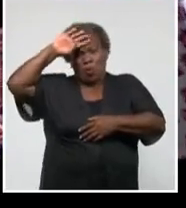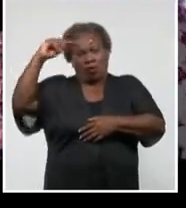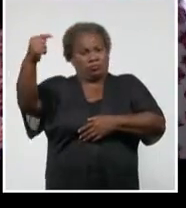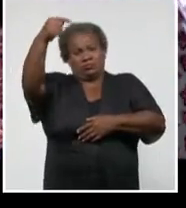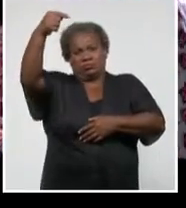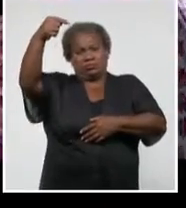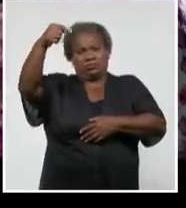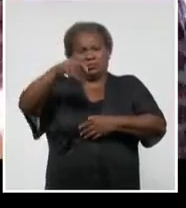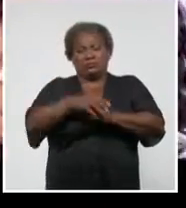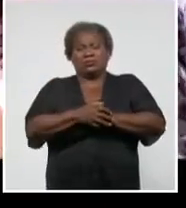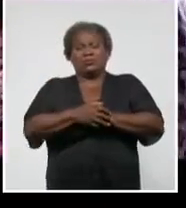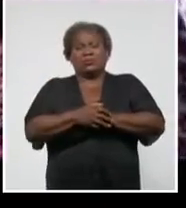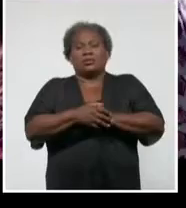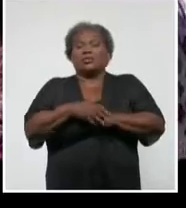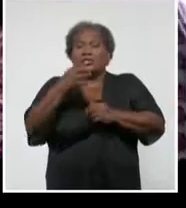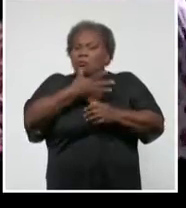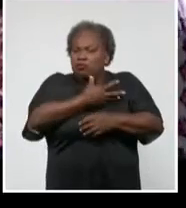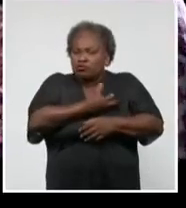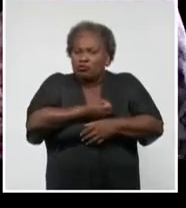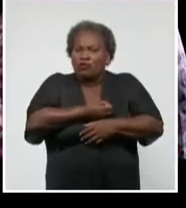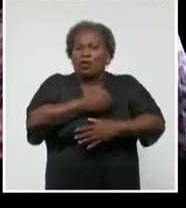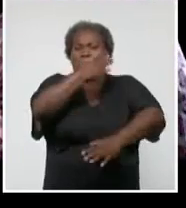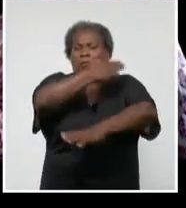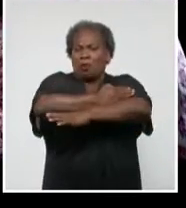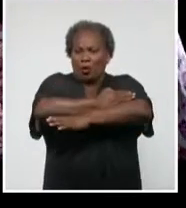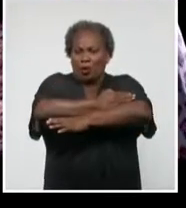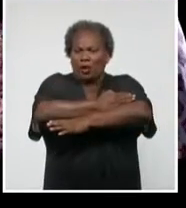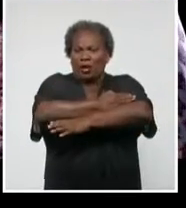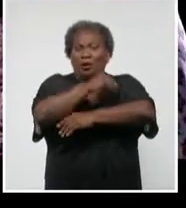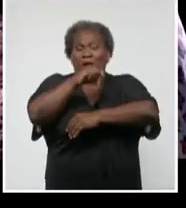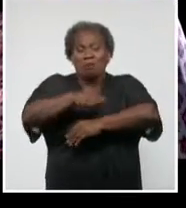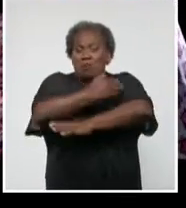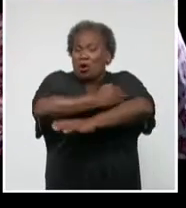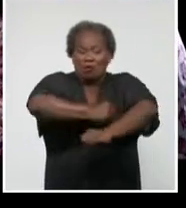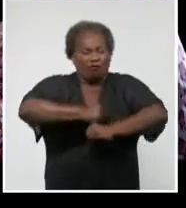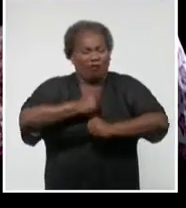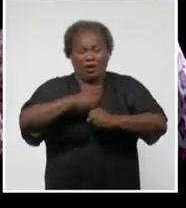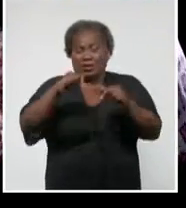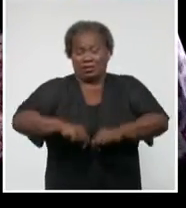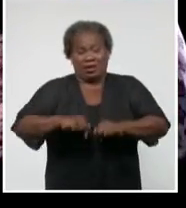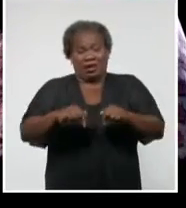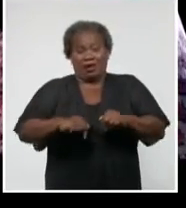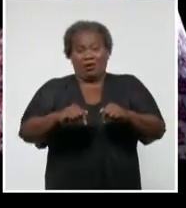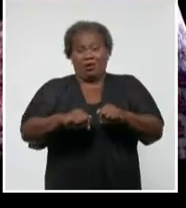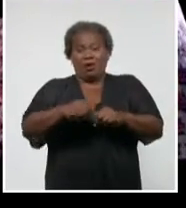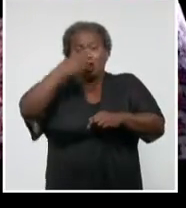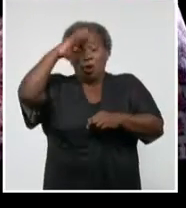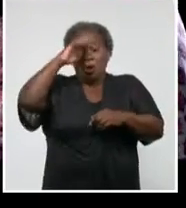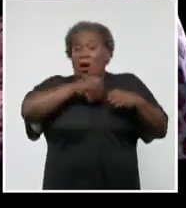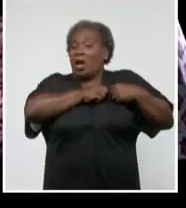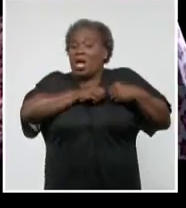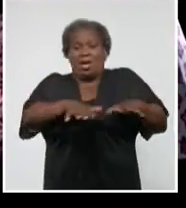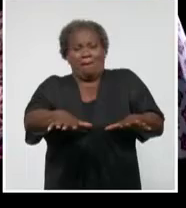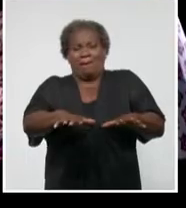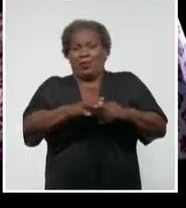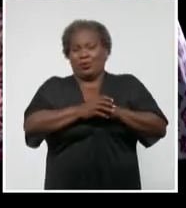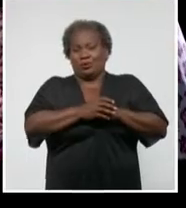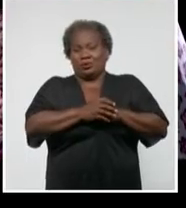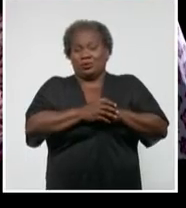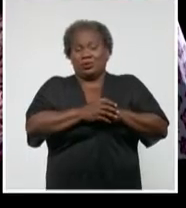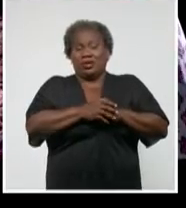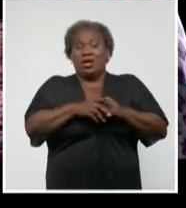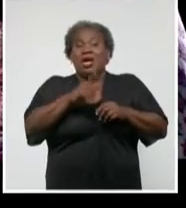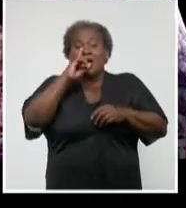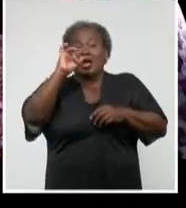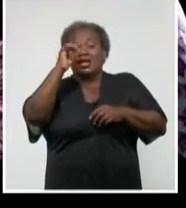sufrido también nosotros por el bloqueo, que en estos momentos es más fuerte que nunca, sigue siendo un ejemplo. Nicaragua triunfó